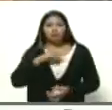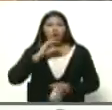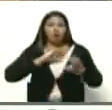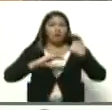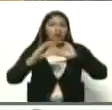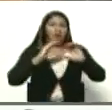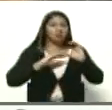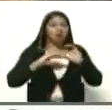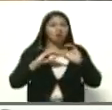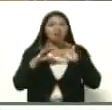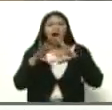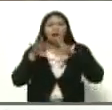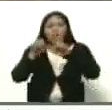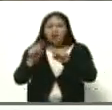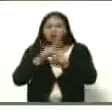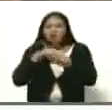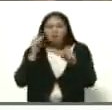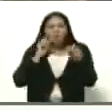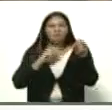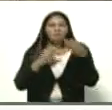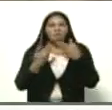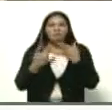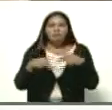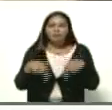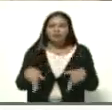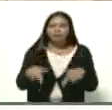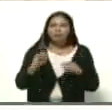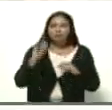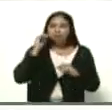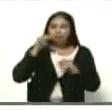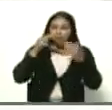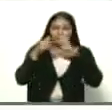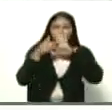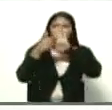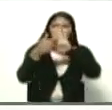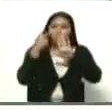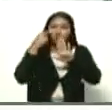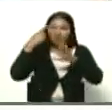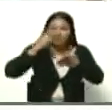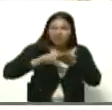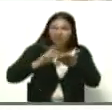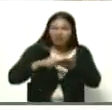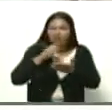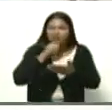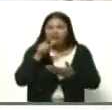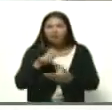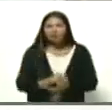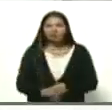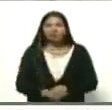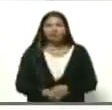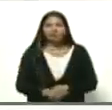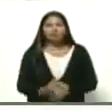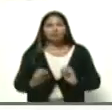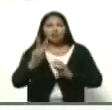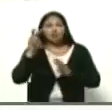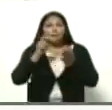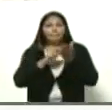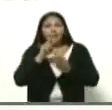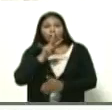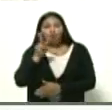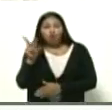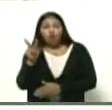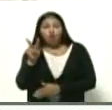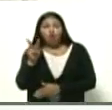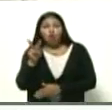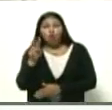del capitalismo se desnudó en su verdadera esencia. Tempranito, en abril del 2012, cayeron las caretas. Los medios de